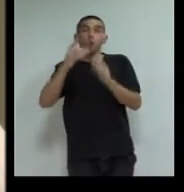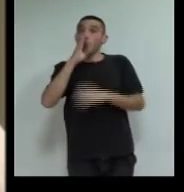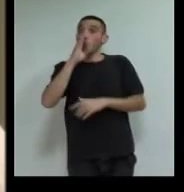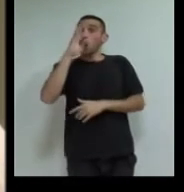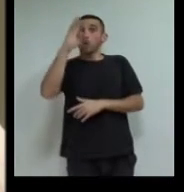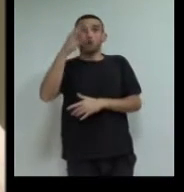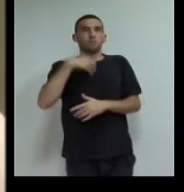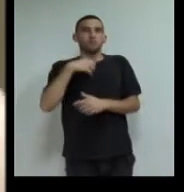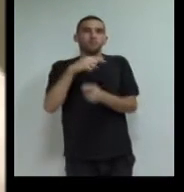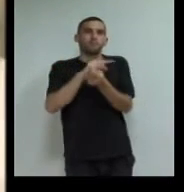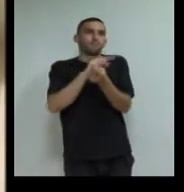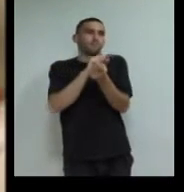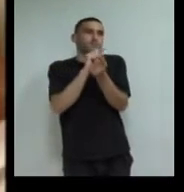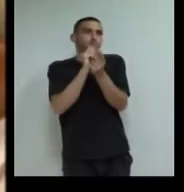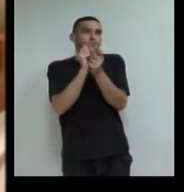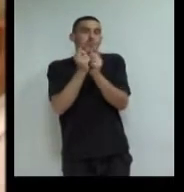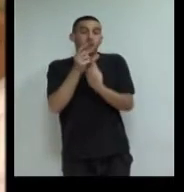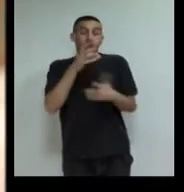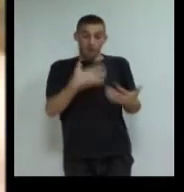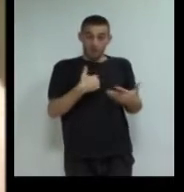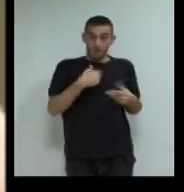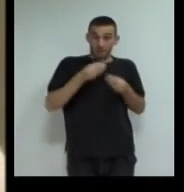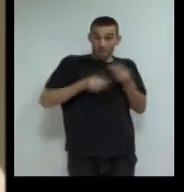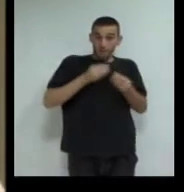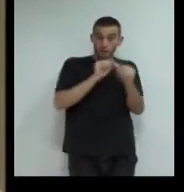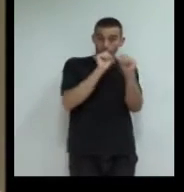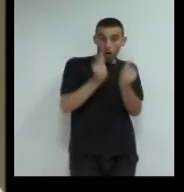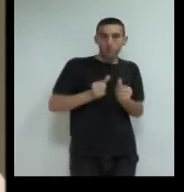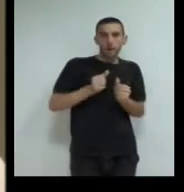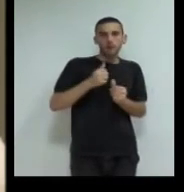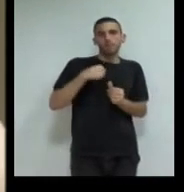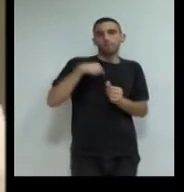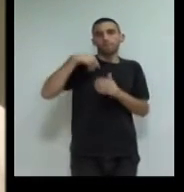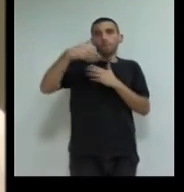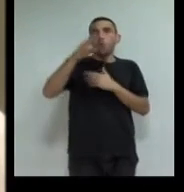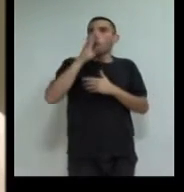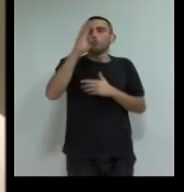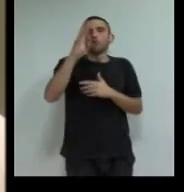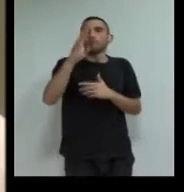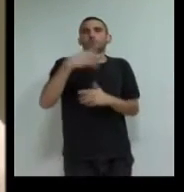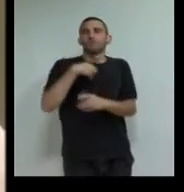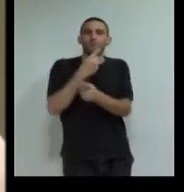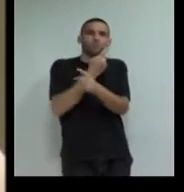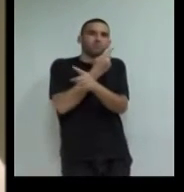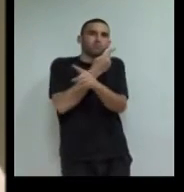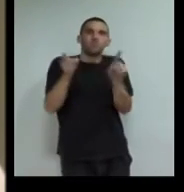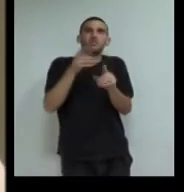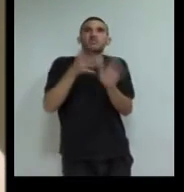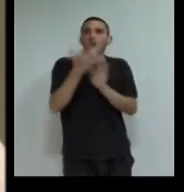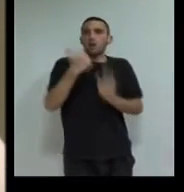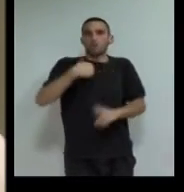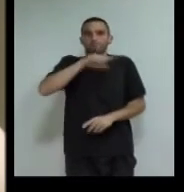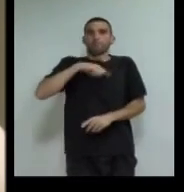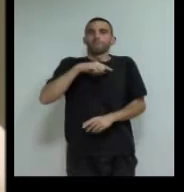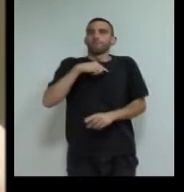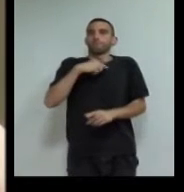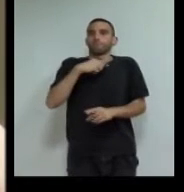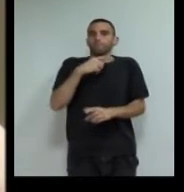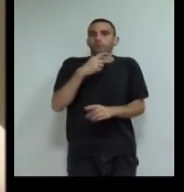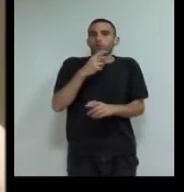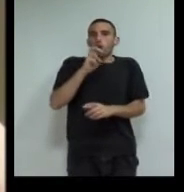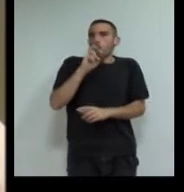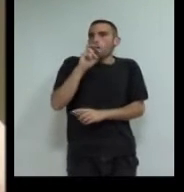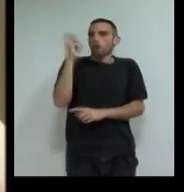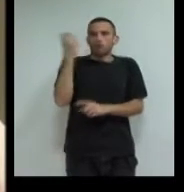años, como estamos haciendo esto ahora, esto no lo va a conocer, no lo vamos a conocer, es decir, va a haber avances